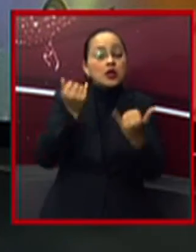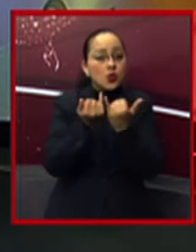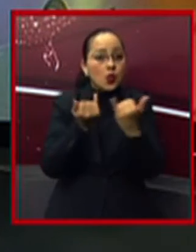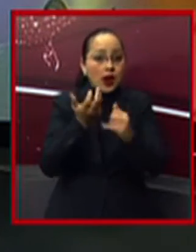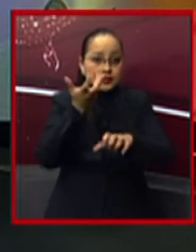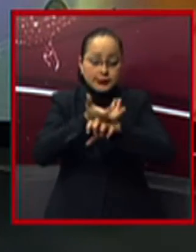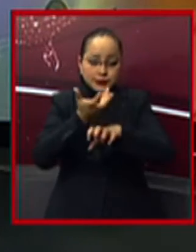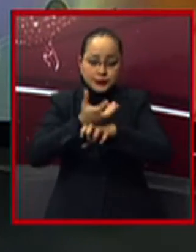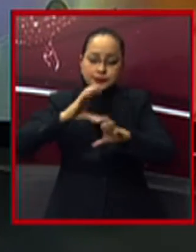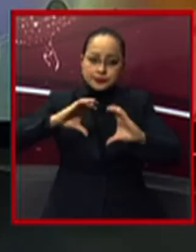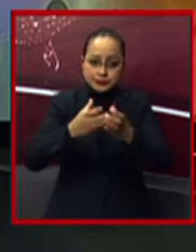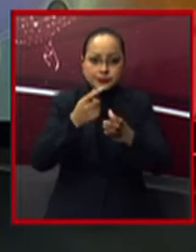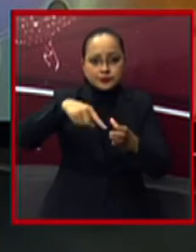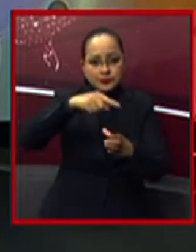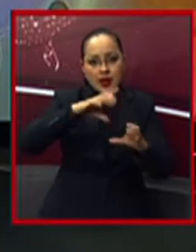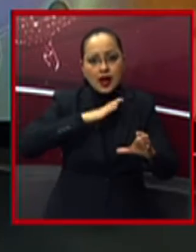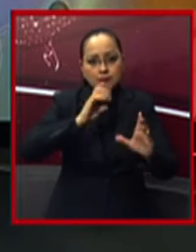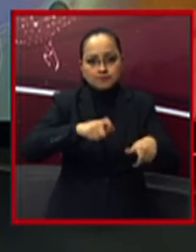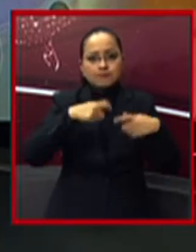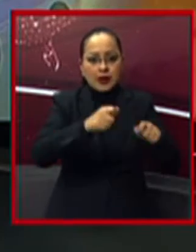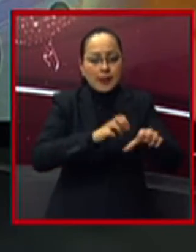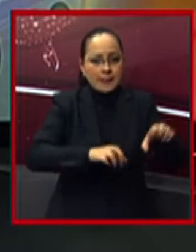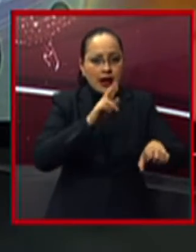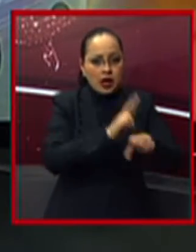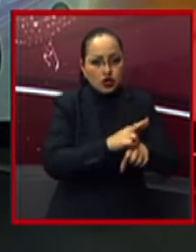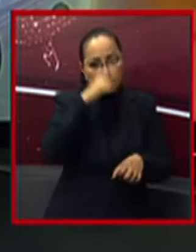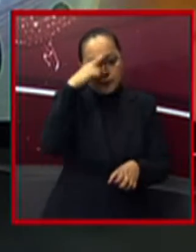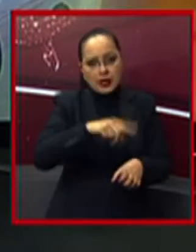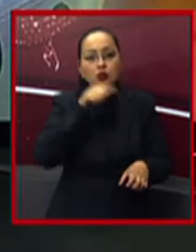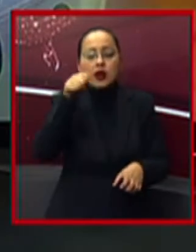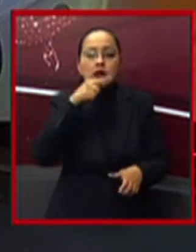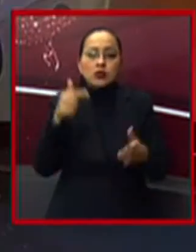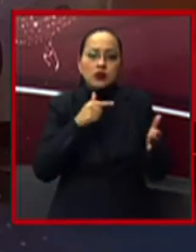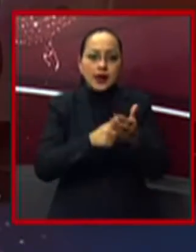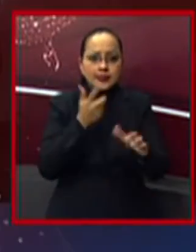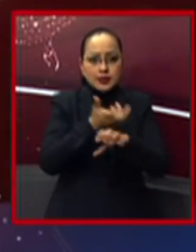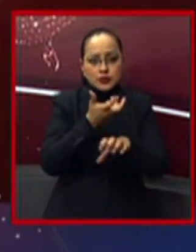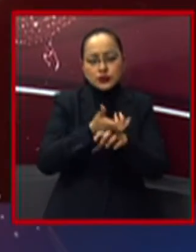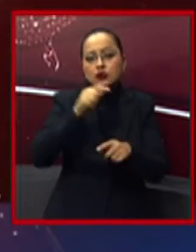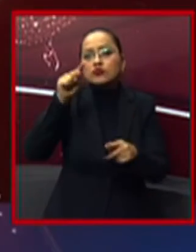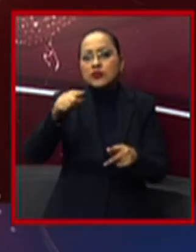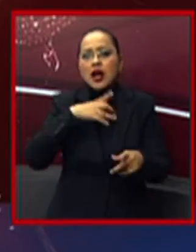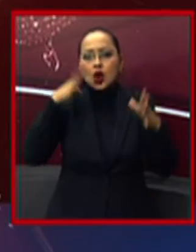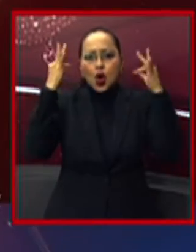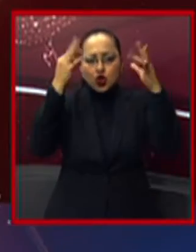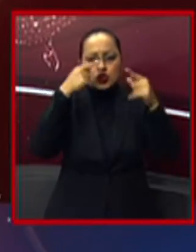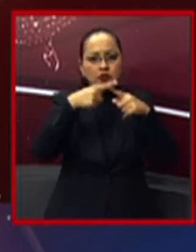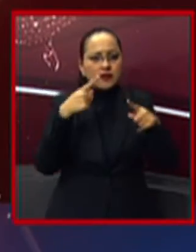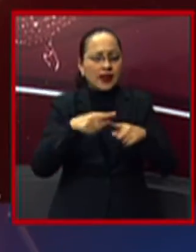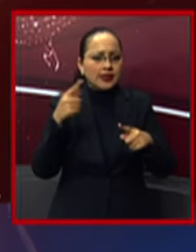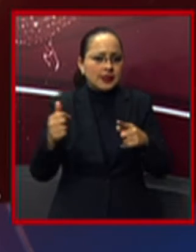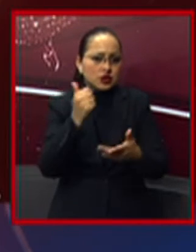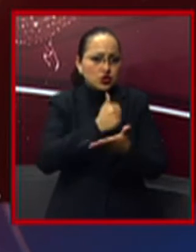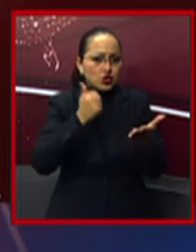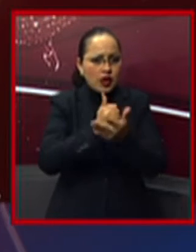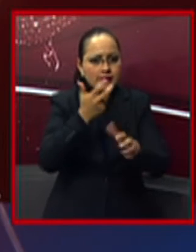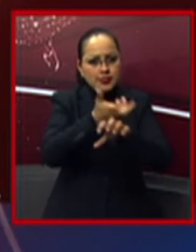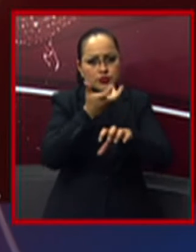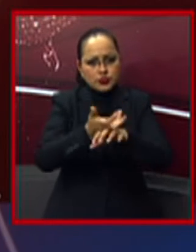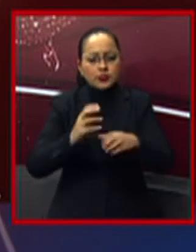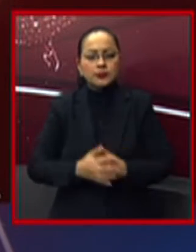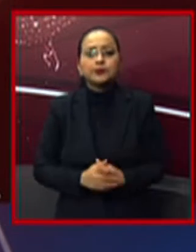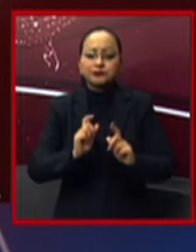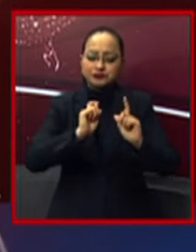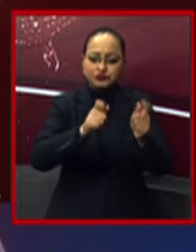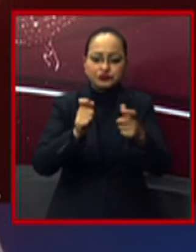Norte, donde ratifican el nombramiento del embajador de México en Estados Unidos y de cónsules en diversas ciudades de la Unión Americana.